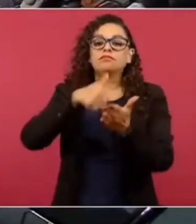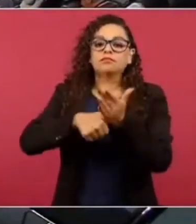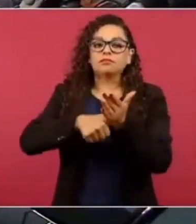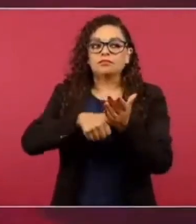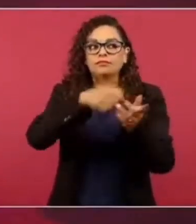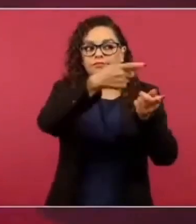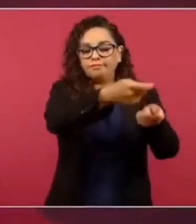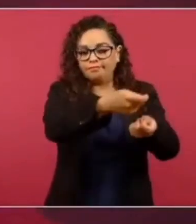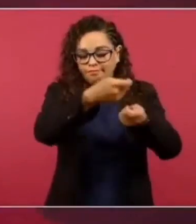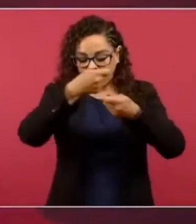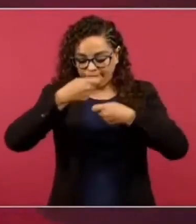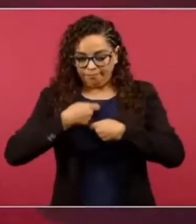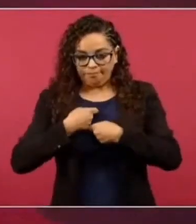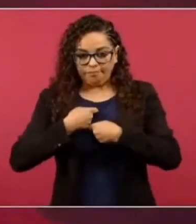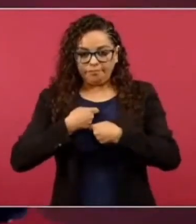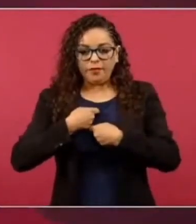Cienfuegos.